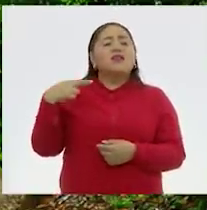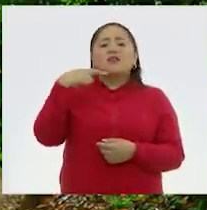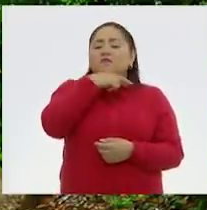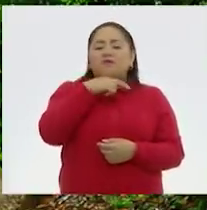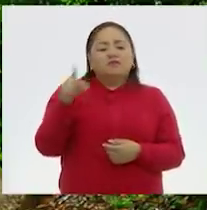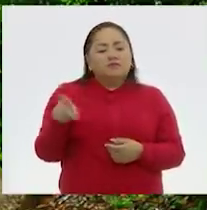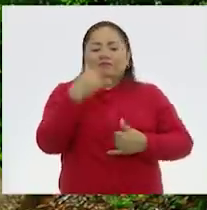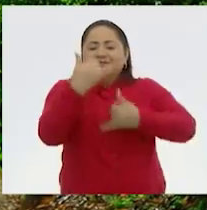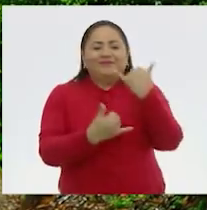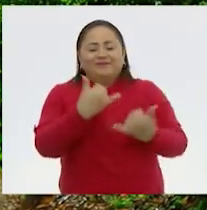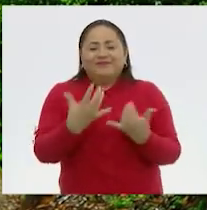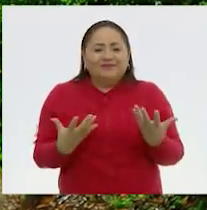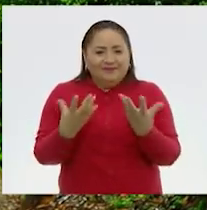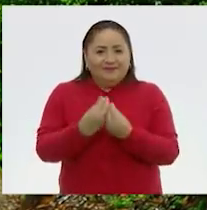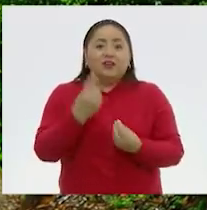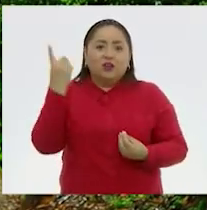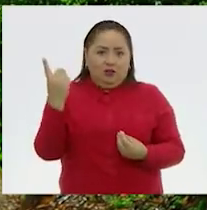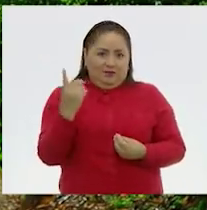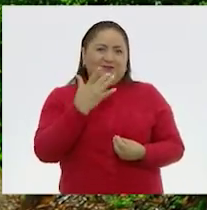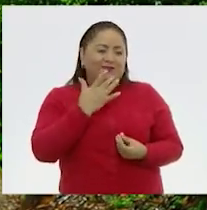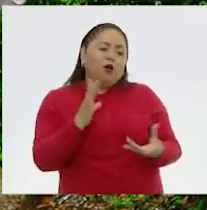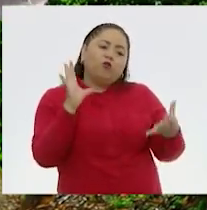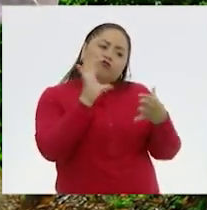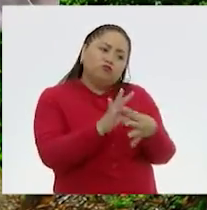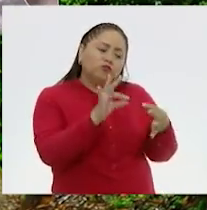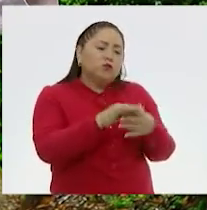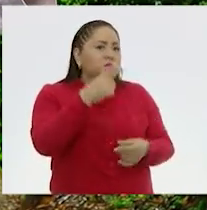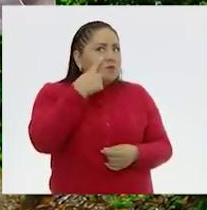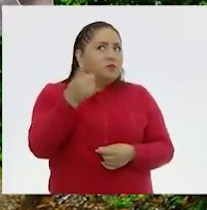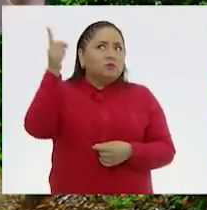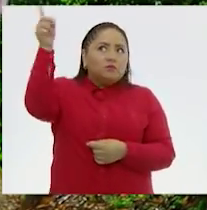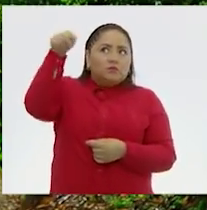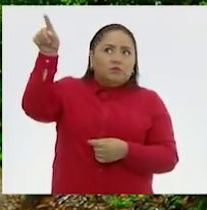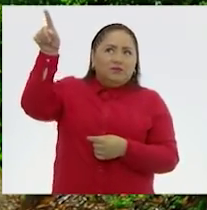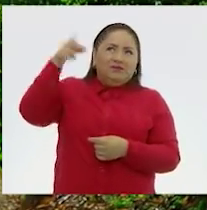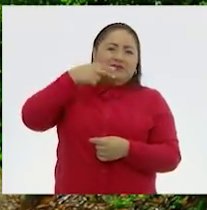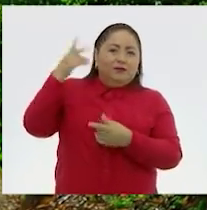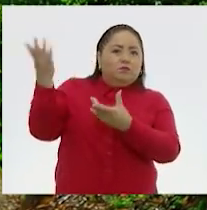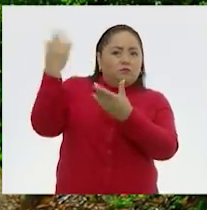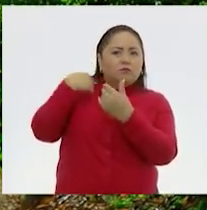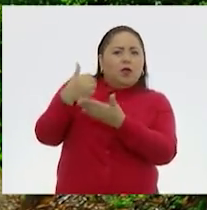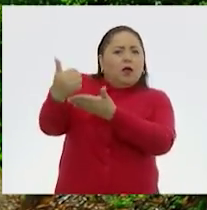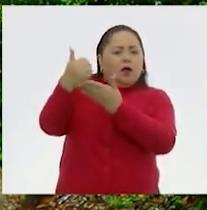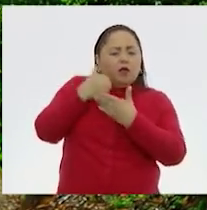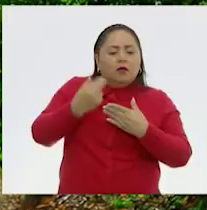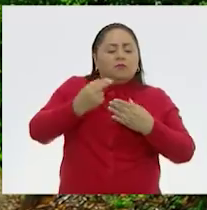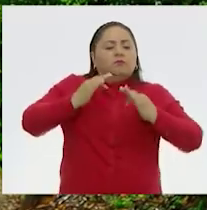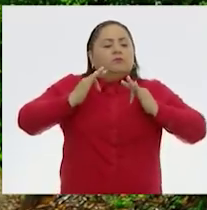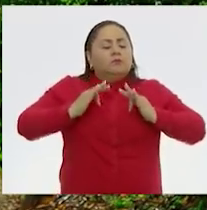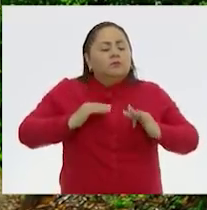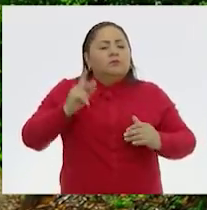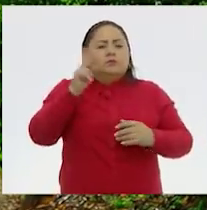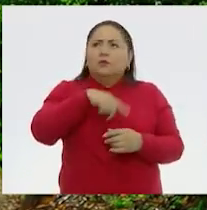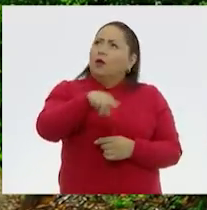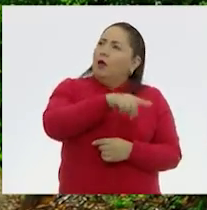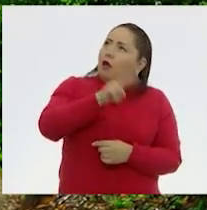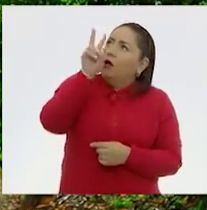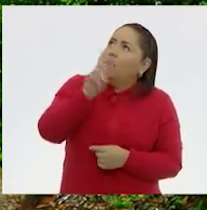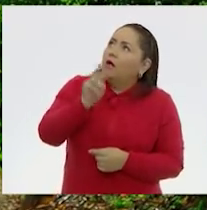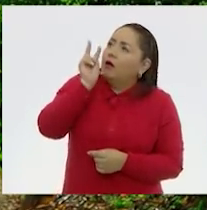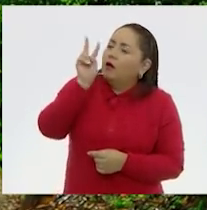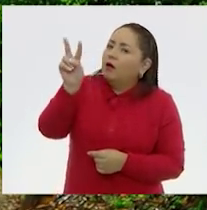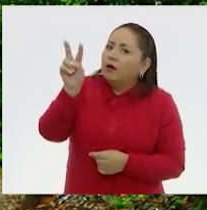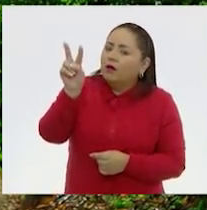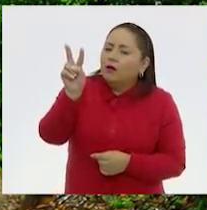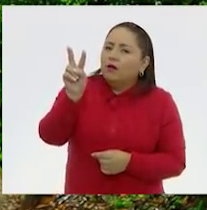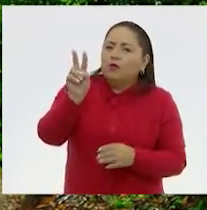inmediatamente empezaron a jugar con él. Él les contó todo aquello que había hablado con el lemur Olimberto. Y entonces ellos, de